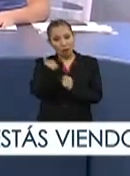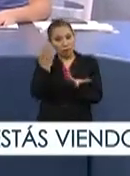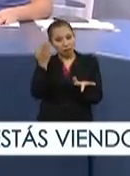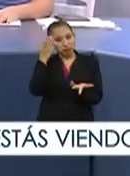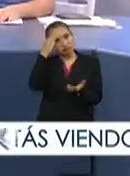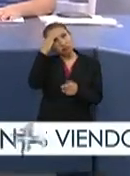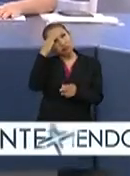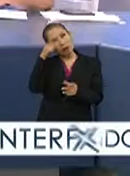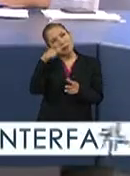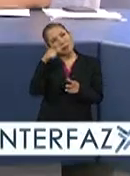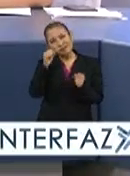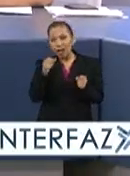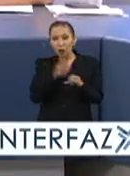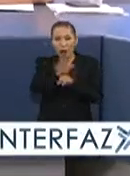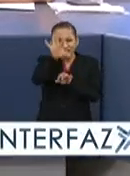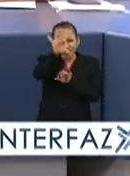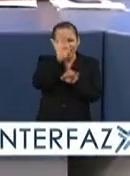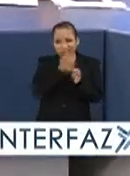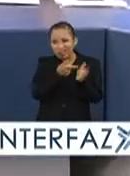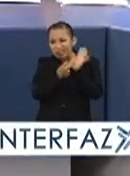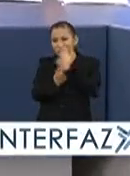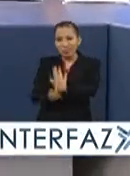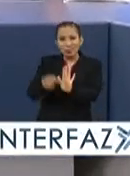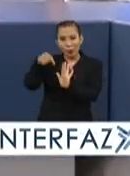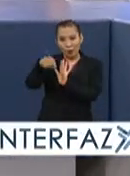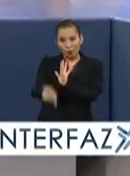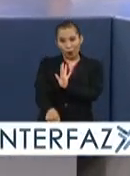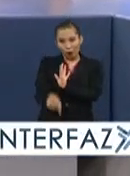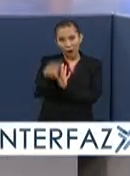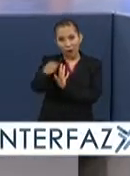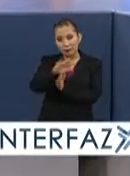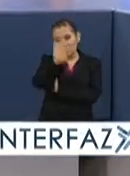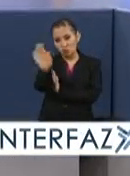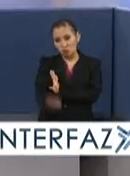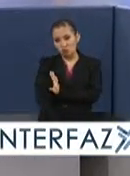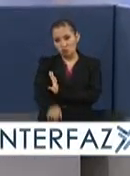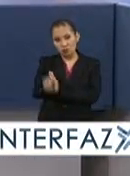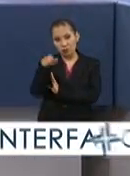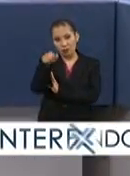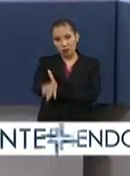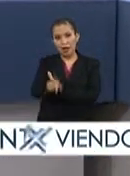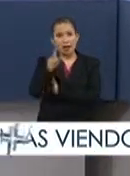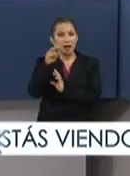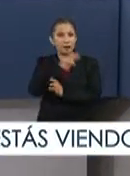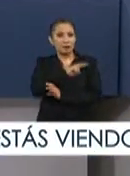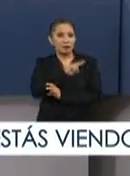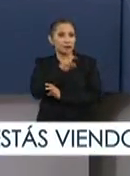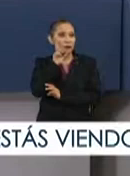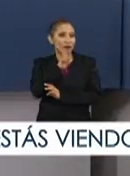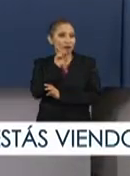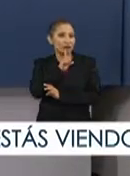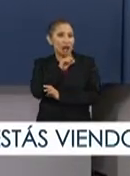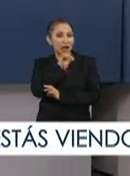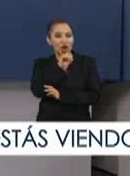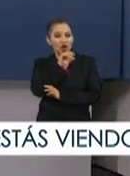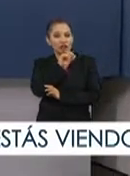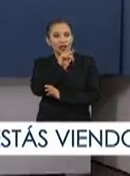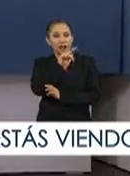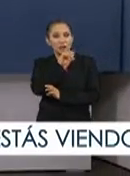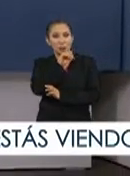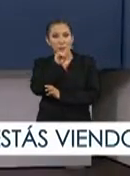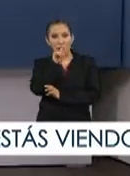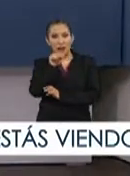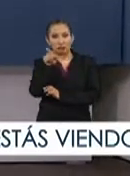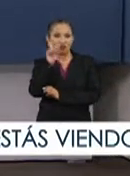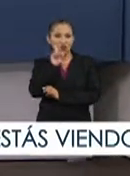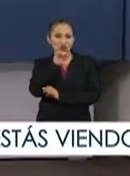tu decisión de qué compartirnos el día de hoy, que fue pues el fallecimiento de la viuda de Octavio Paz. Muchísimas gracias, Javier, por